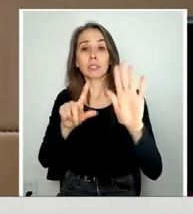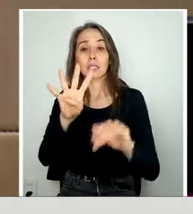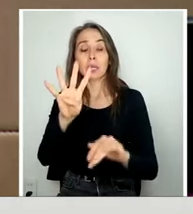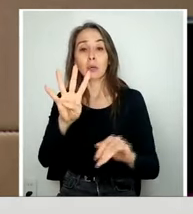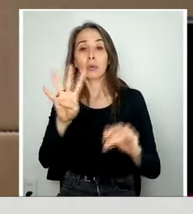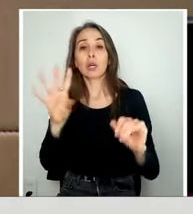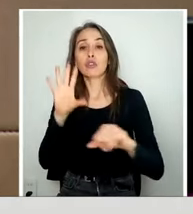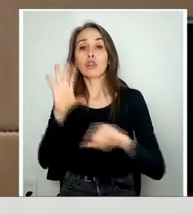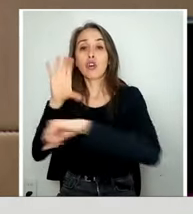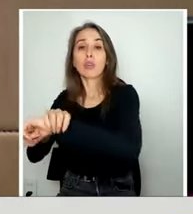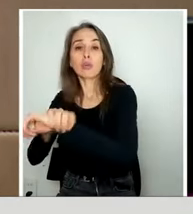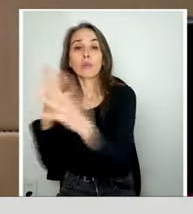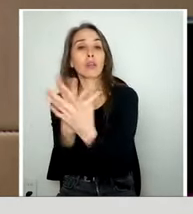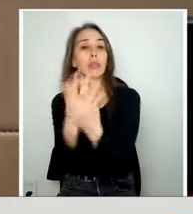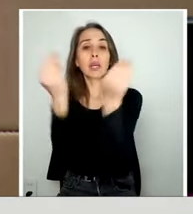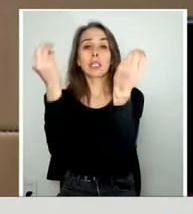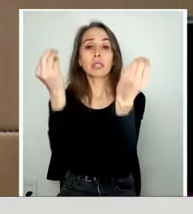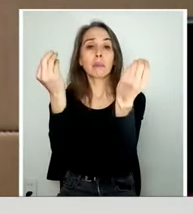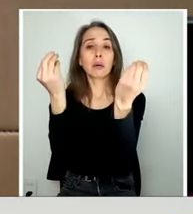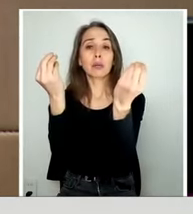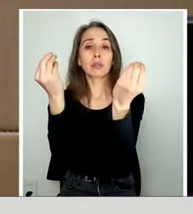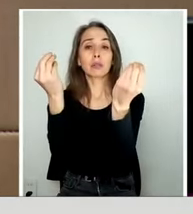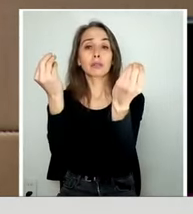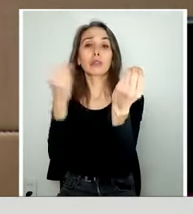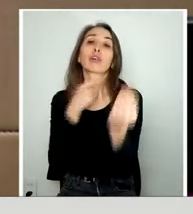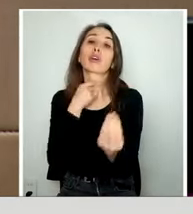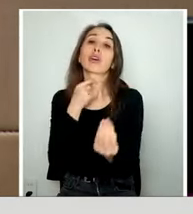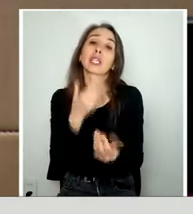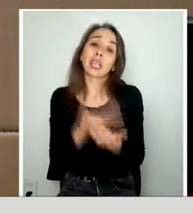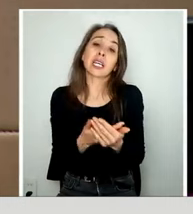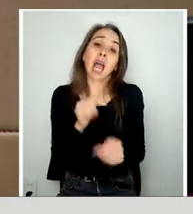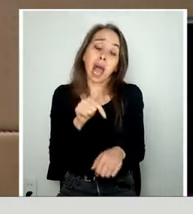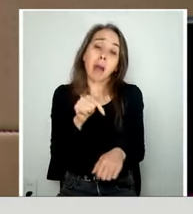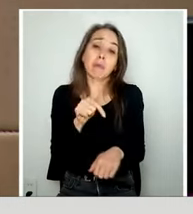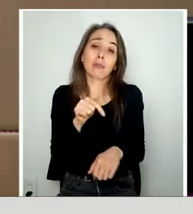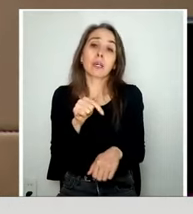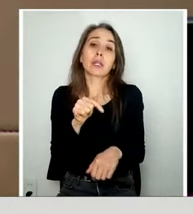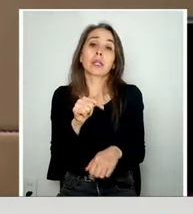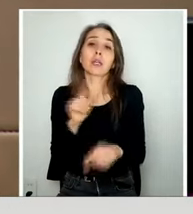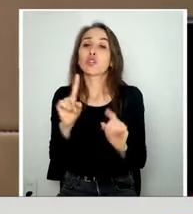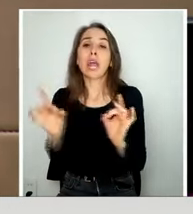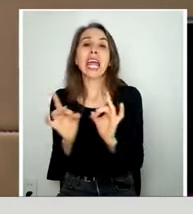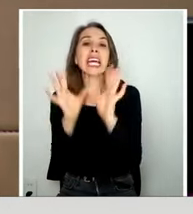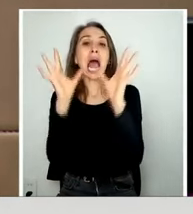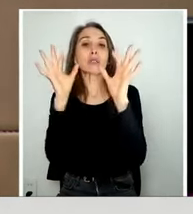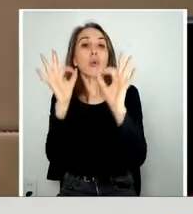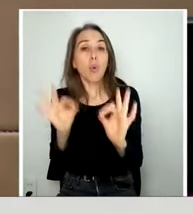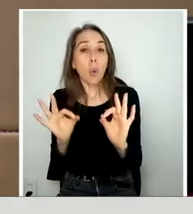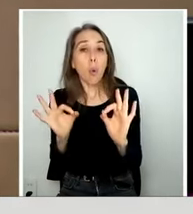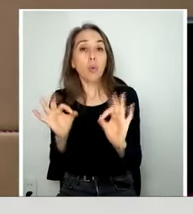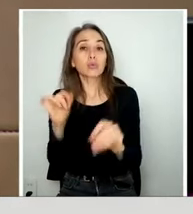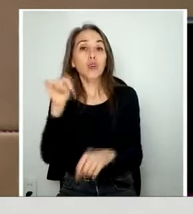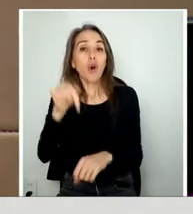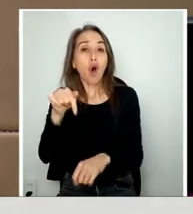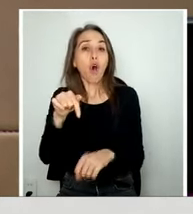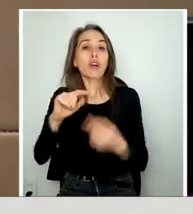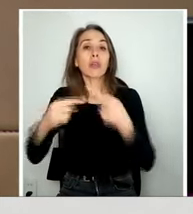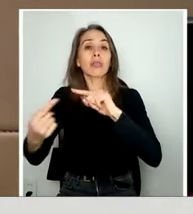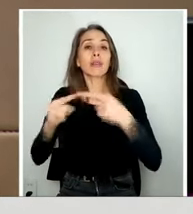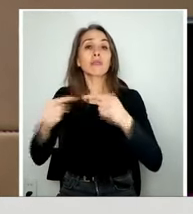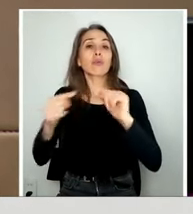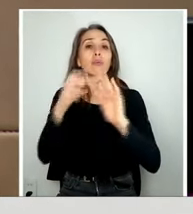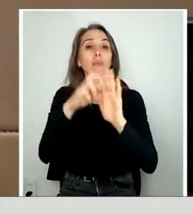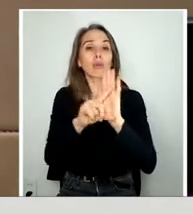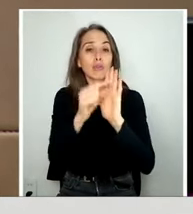yo creo que no no quería dejar pasar porque no creo que esta sea una coincidencia que se discuta precisamente un proyecto estas características